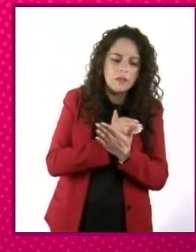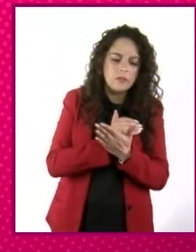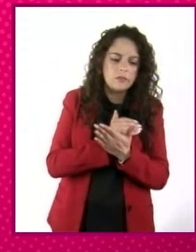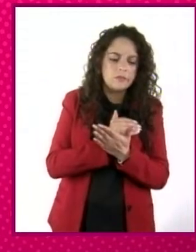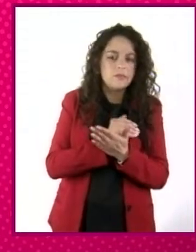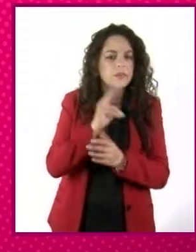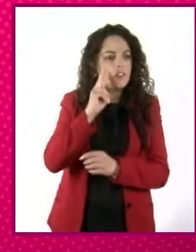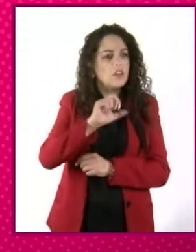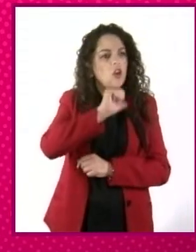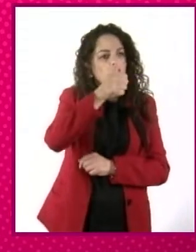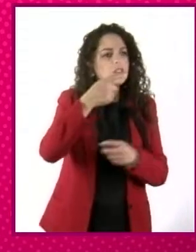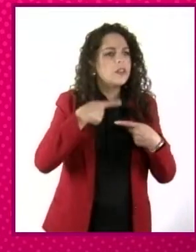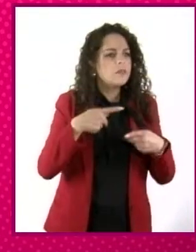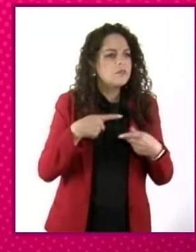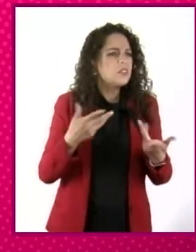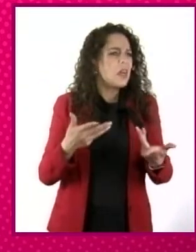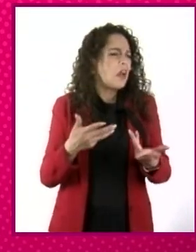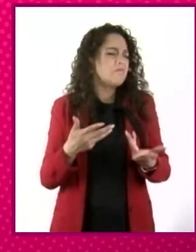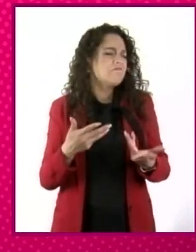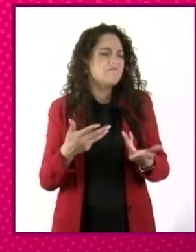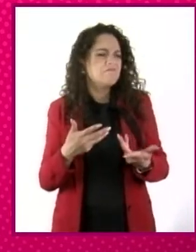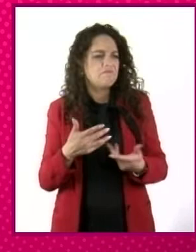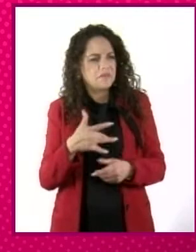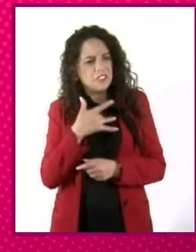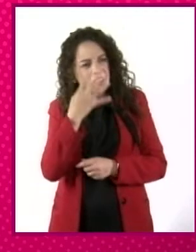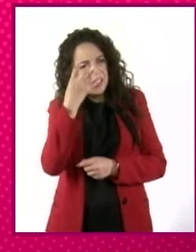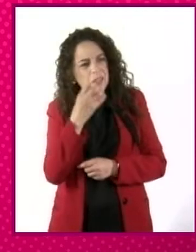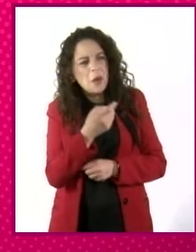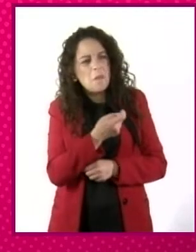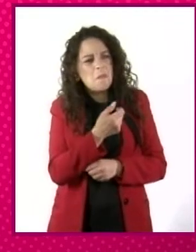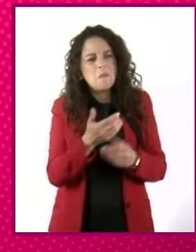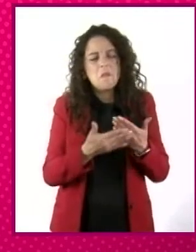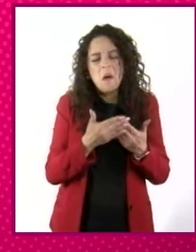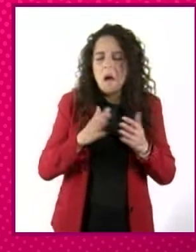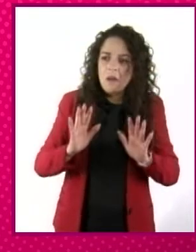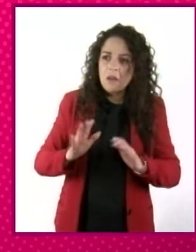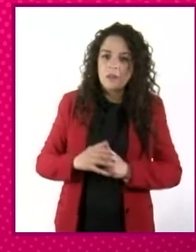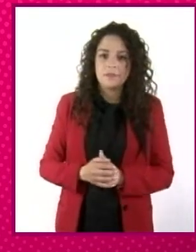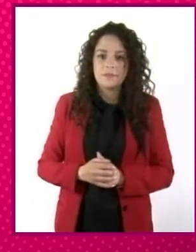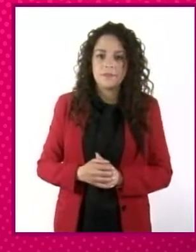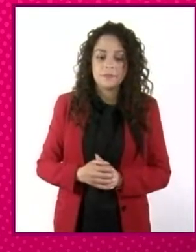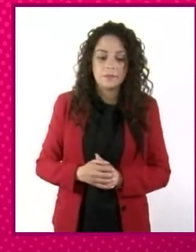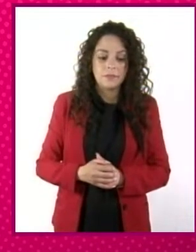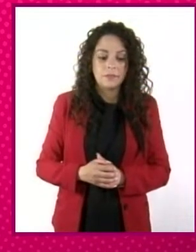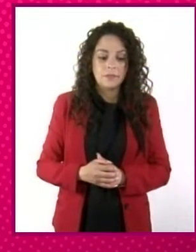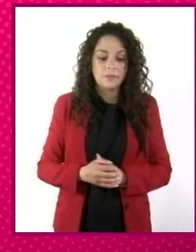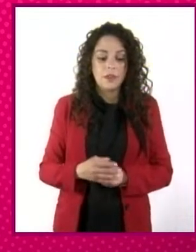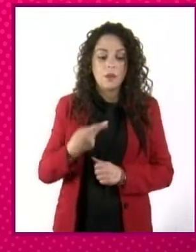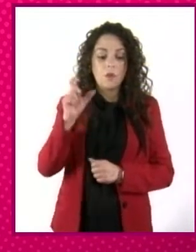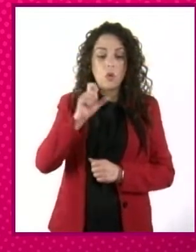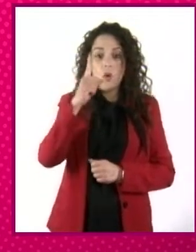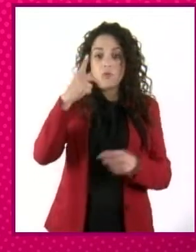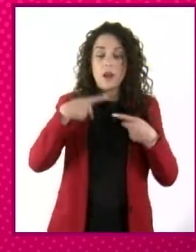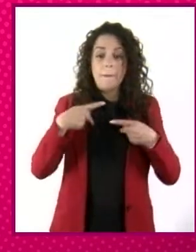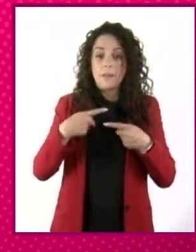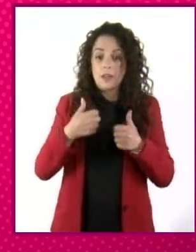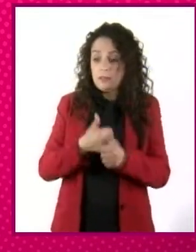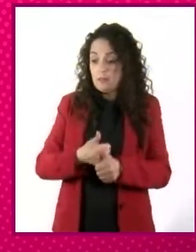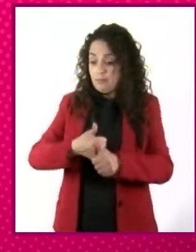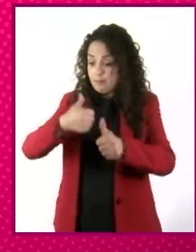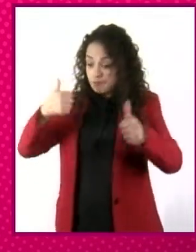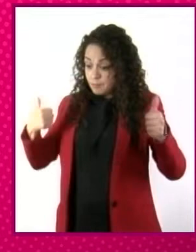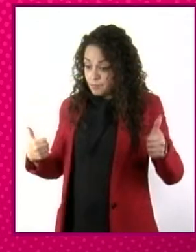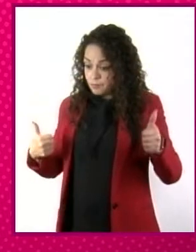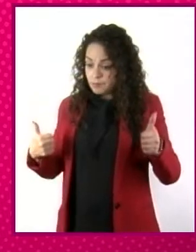triste, y uno sí, no es solamente de voluntad, pero uno puede, cuando uno se aleja de una persona, va a superar esa pena